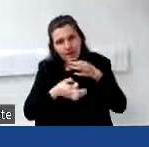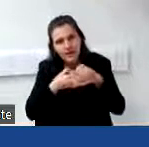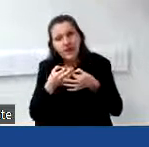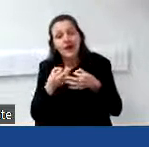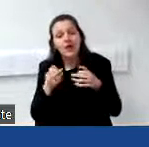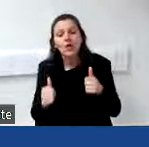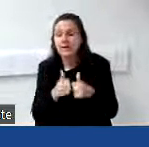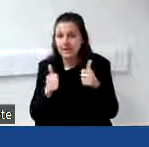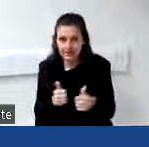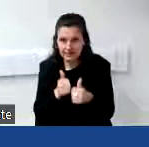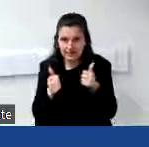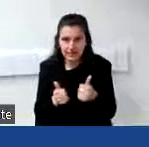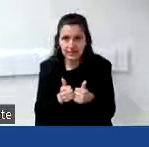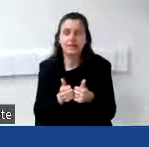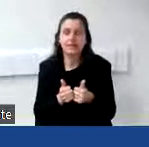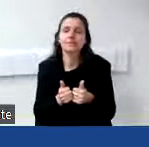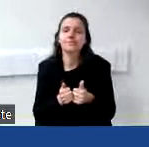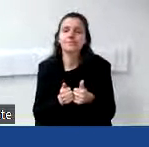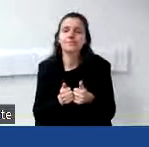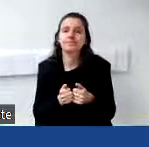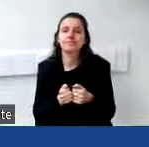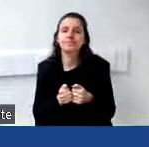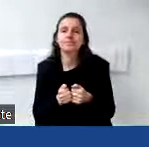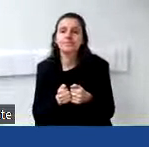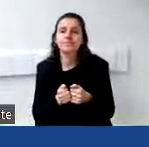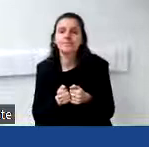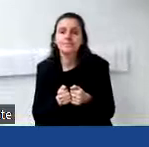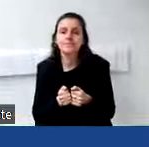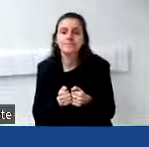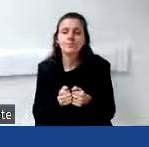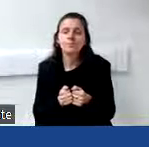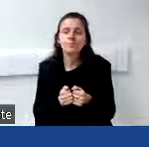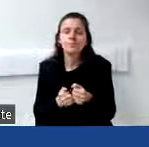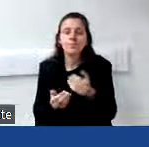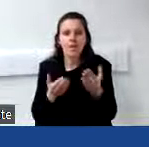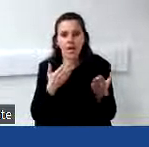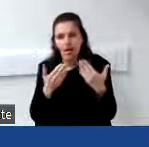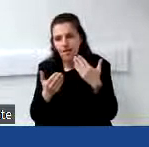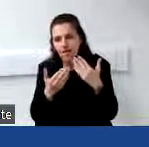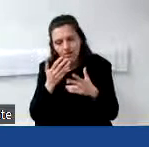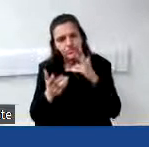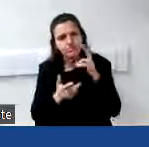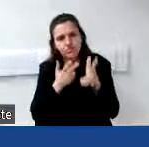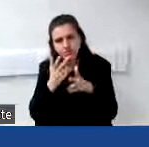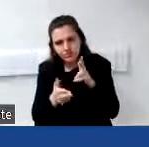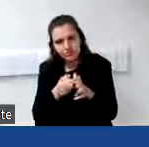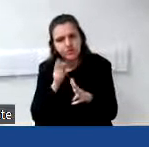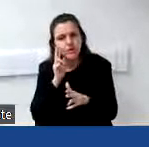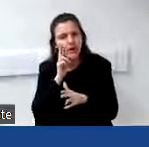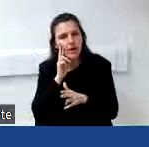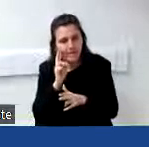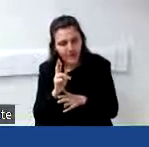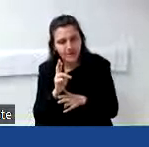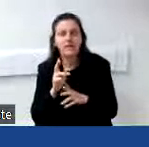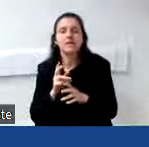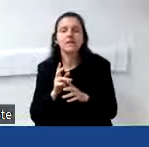de la situación, ¿sí? Generar un vínculo paciente, respetuoso, fomentar ambientes